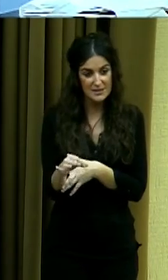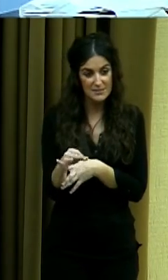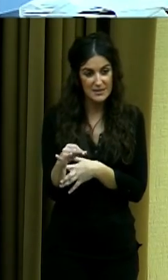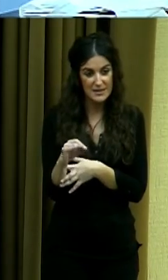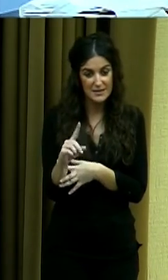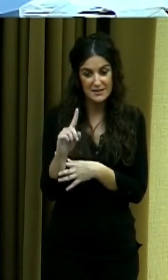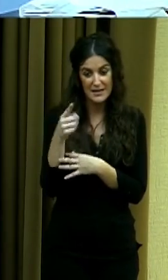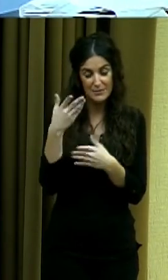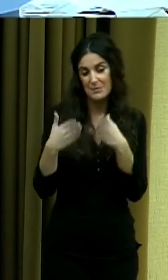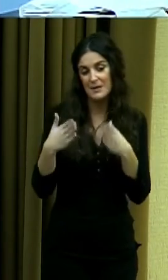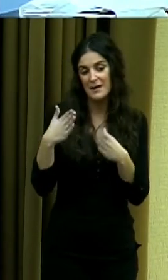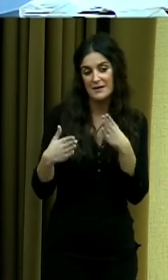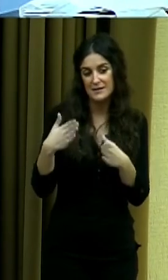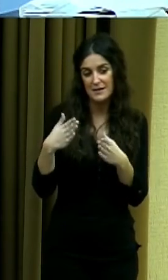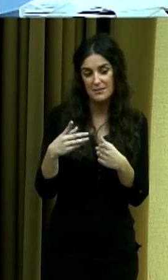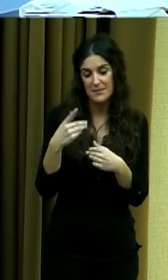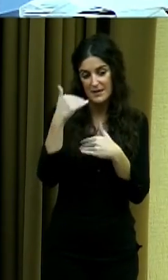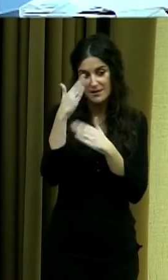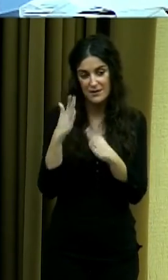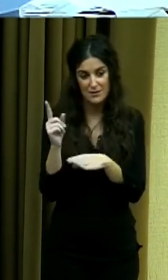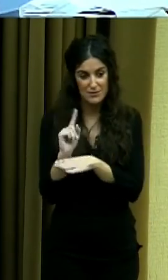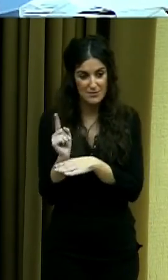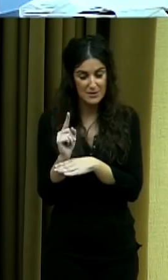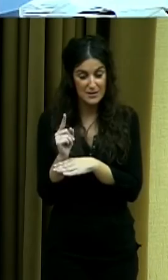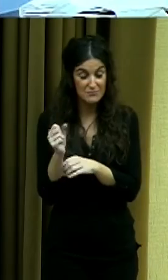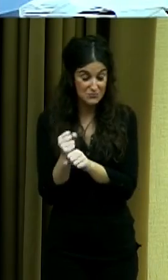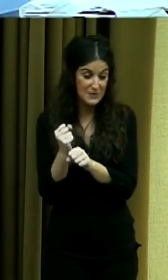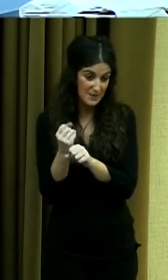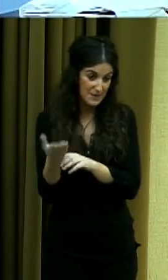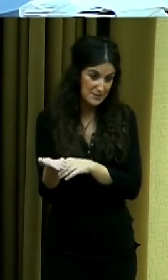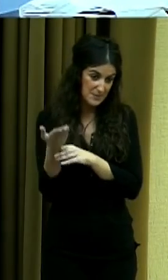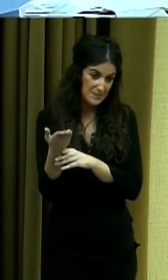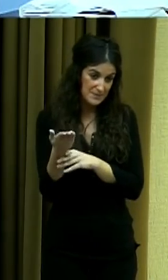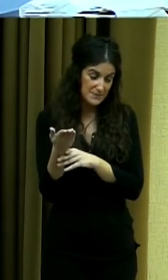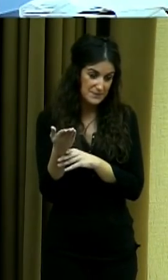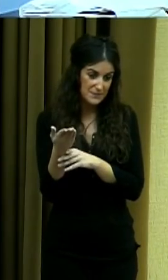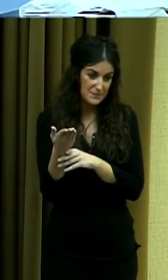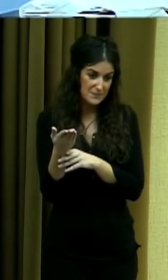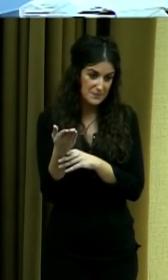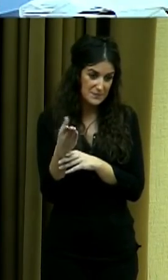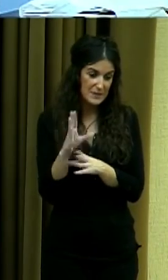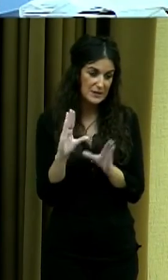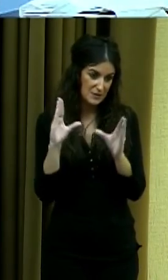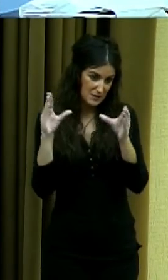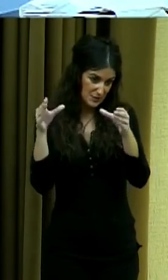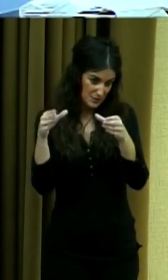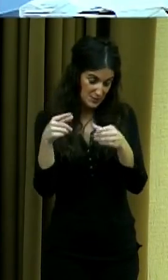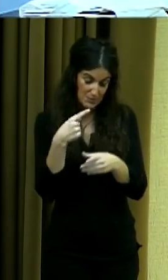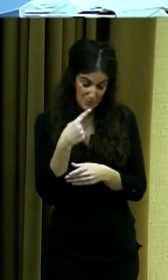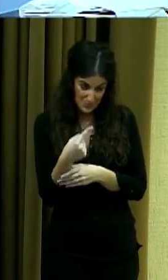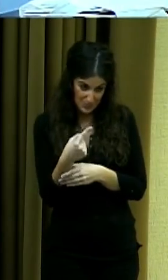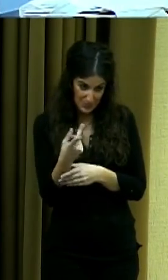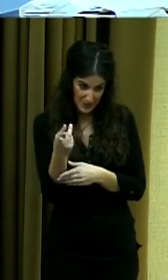las primeras etapas el equipo de atención temprana está haciendo una labor importante. Vuelvo a decir, con los equipos,